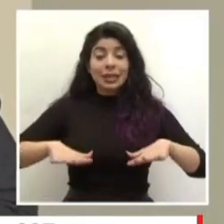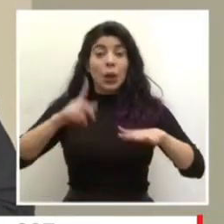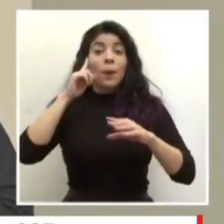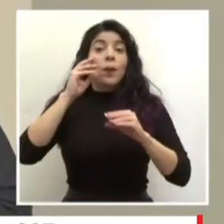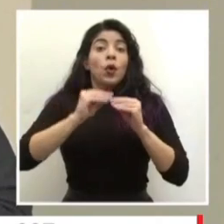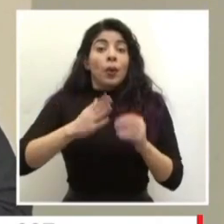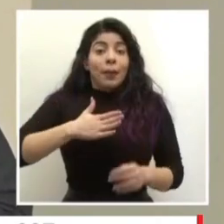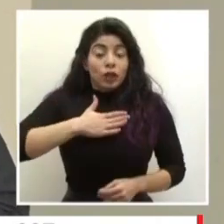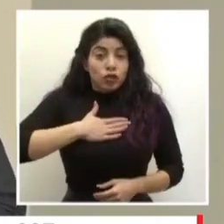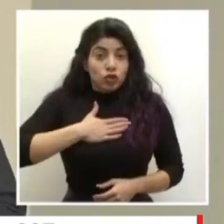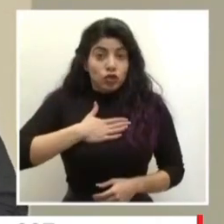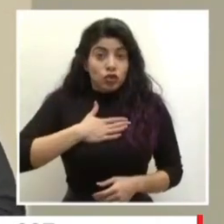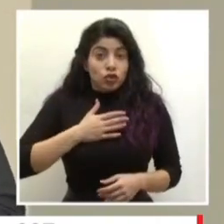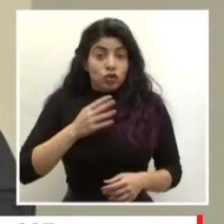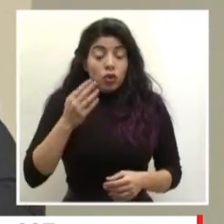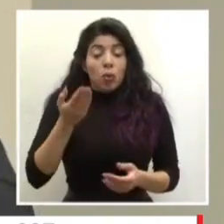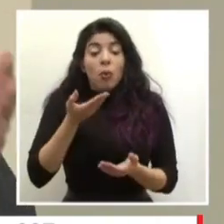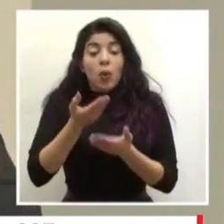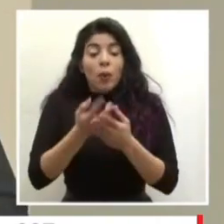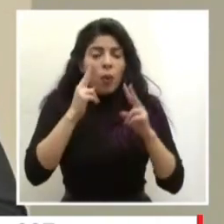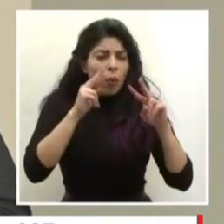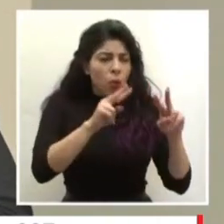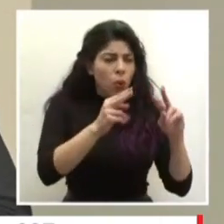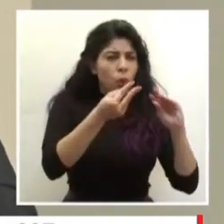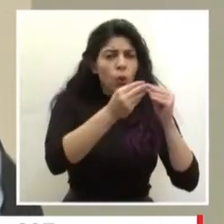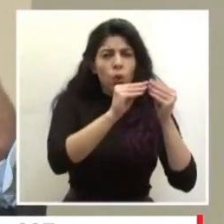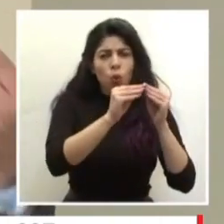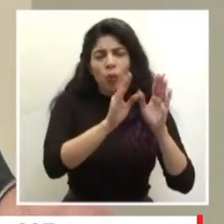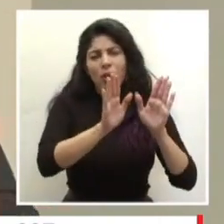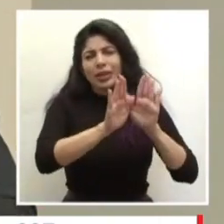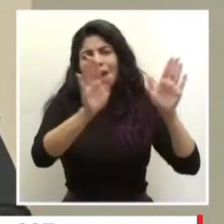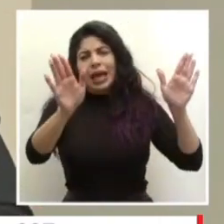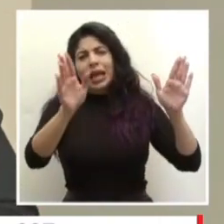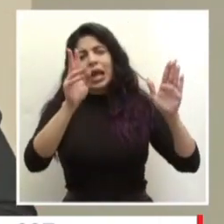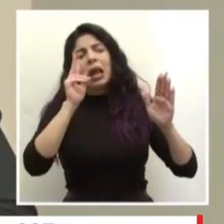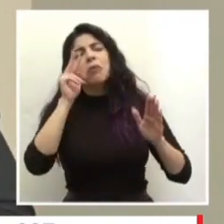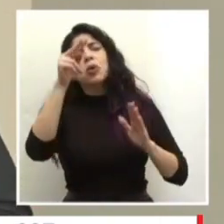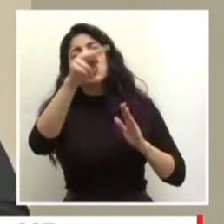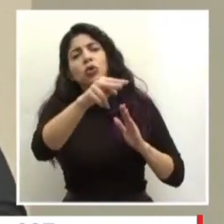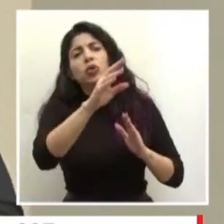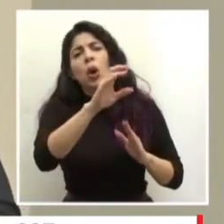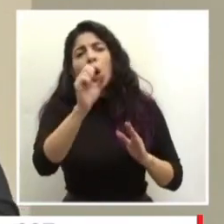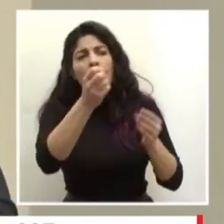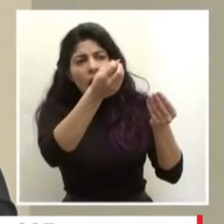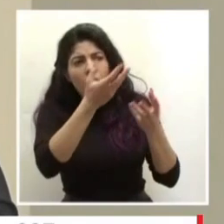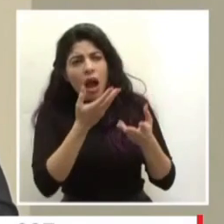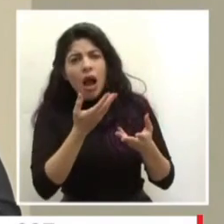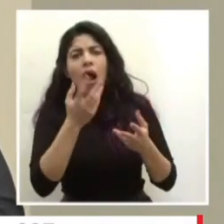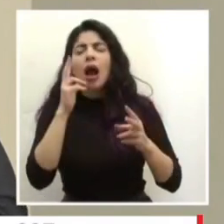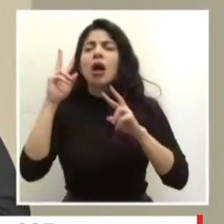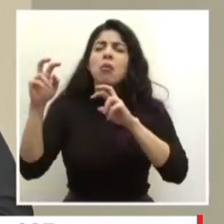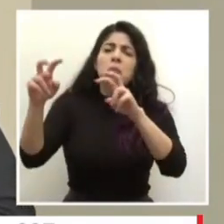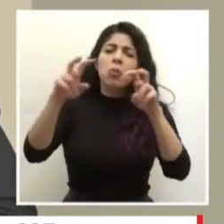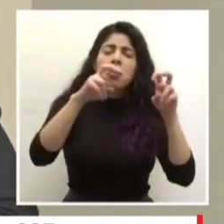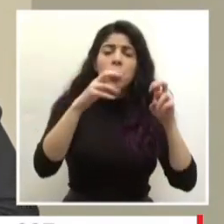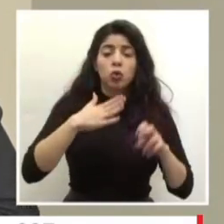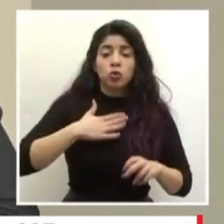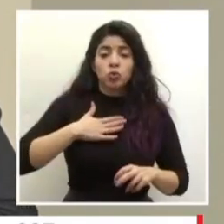yo planteaba, viendo números alzados con proyecciones que en algún momento dio la caja o que se hicieron,